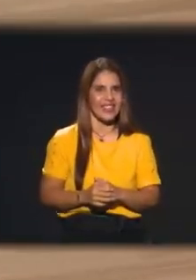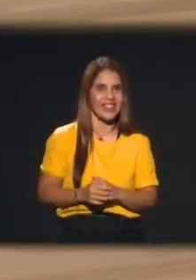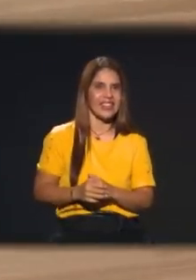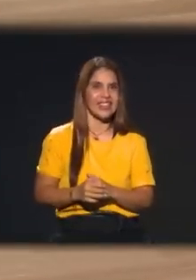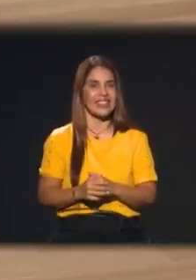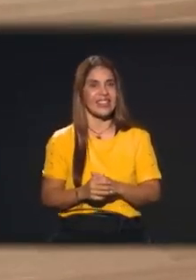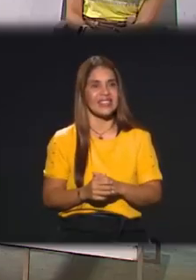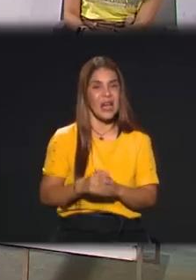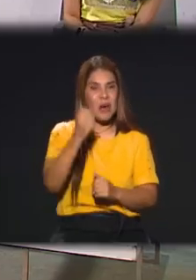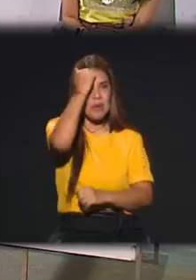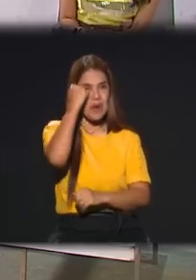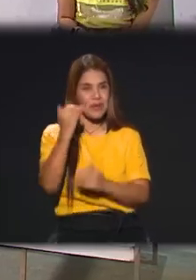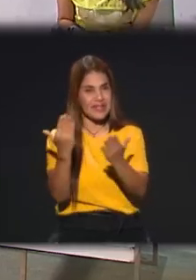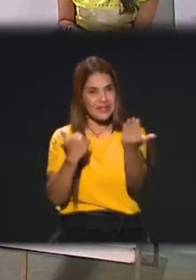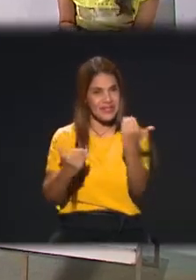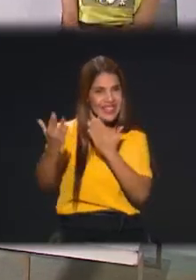Hay que sacar las profes a bailar.